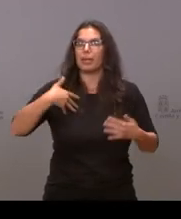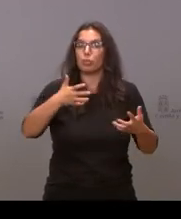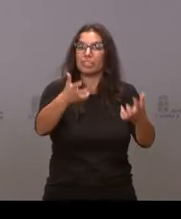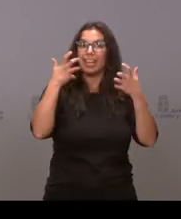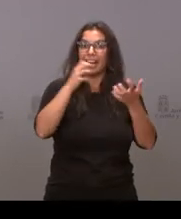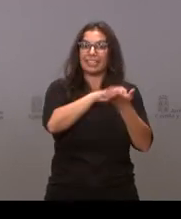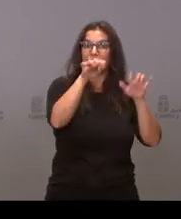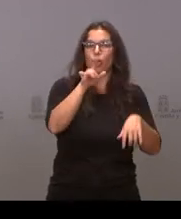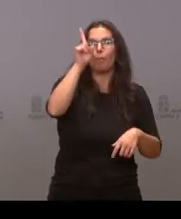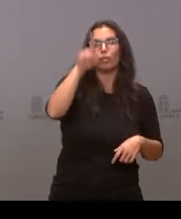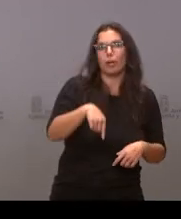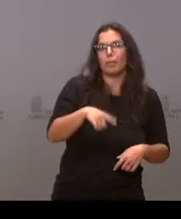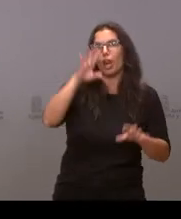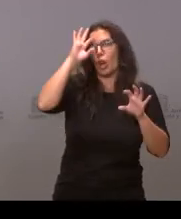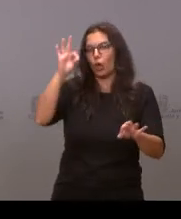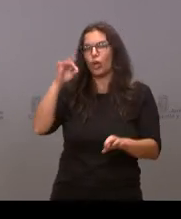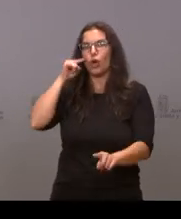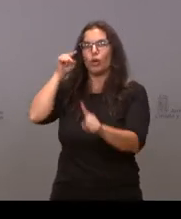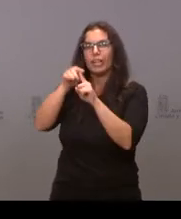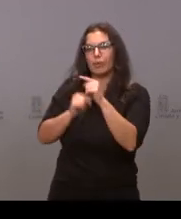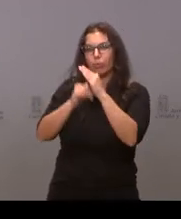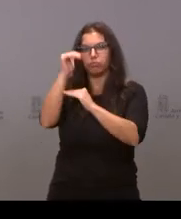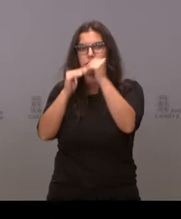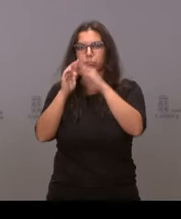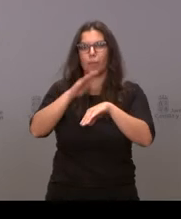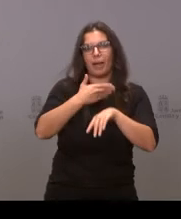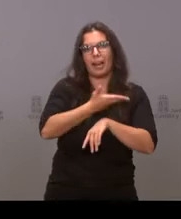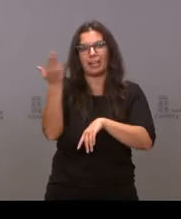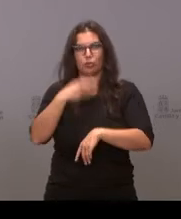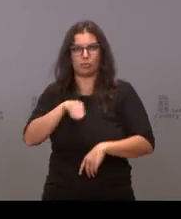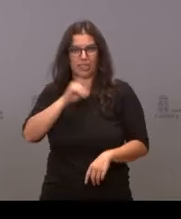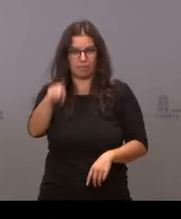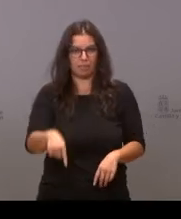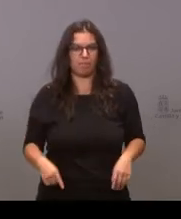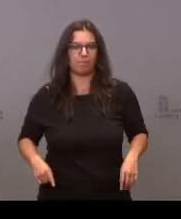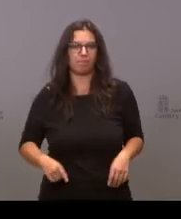supuesto con una postura constructiva respecto del conjunto de españa'